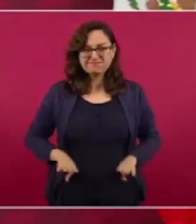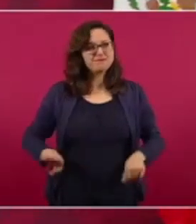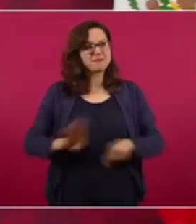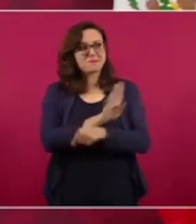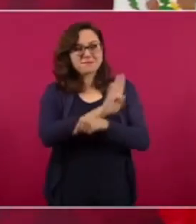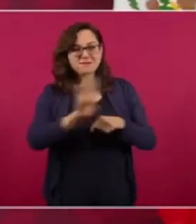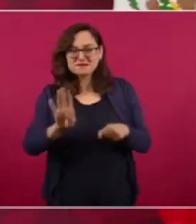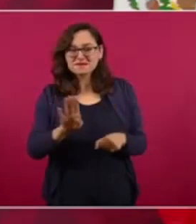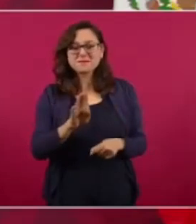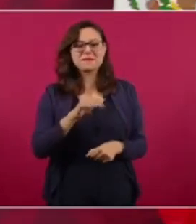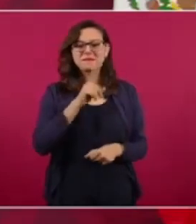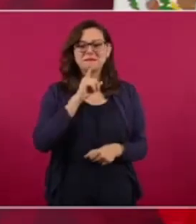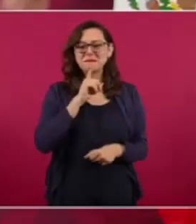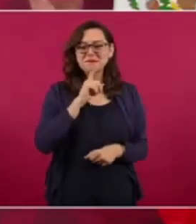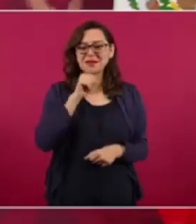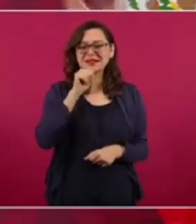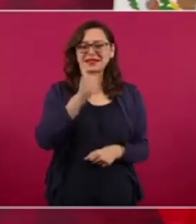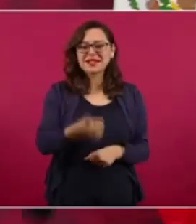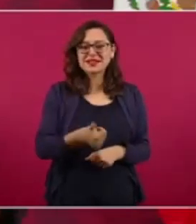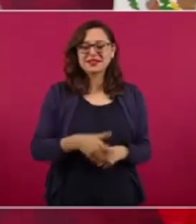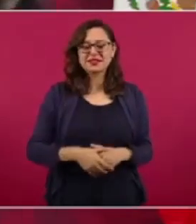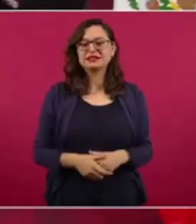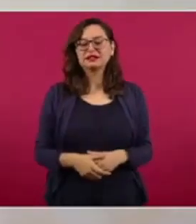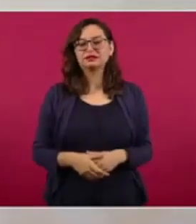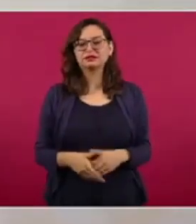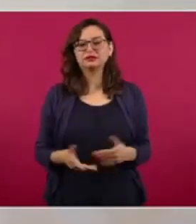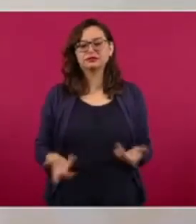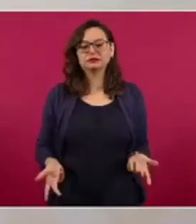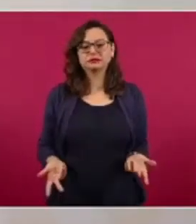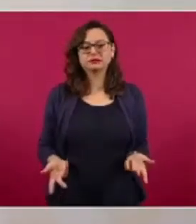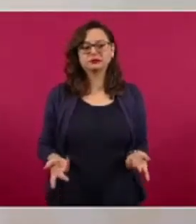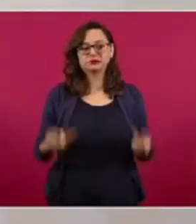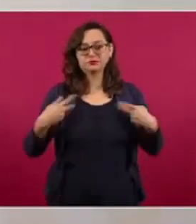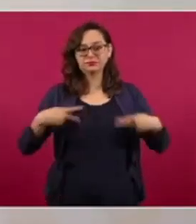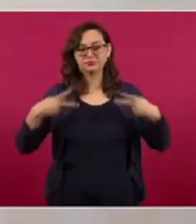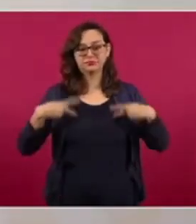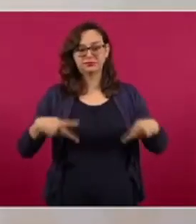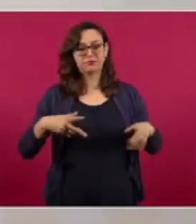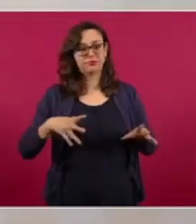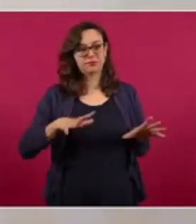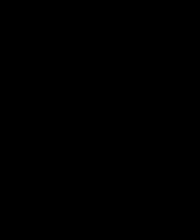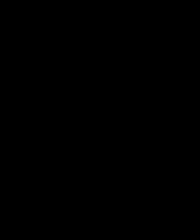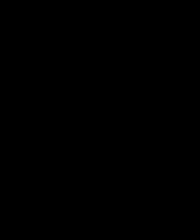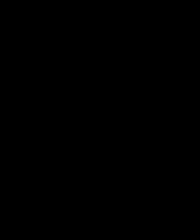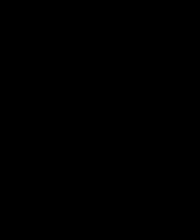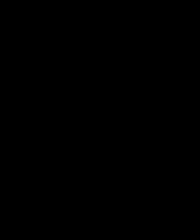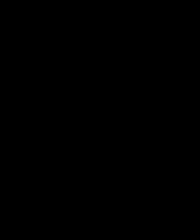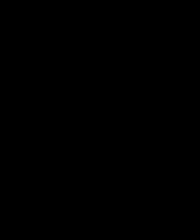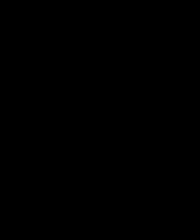desde luego al pueblo de Estados Unidos. Estoy seguro que